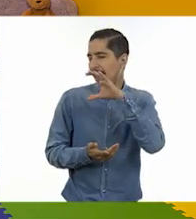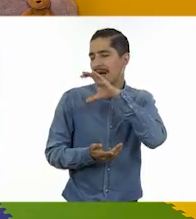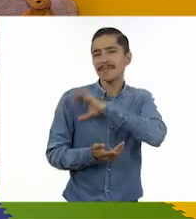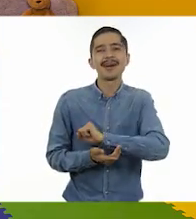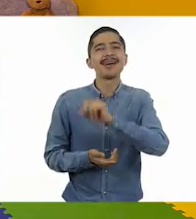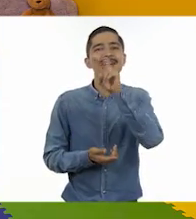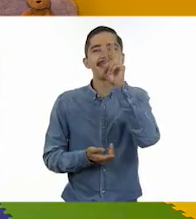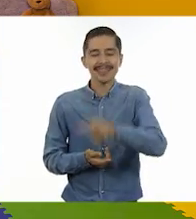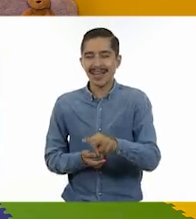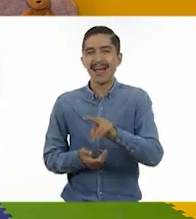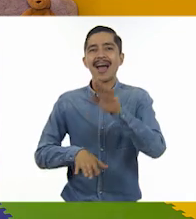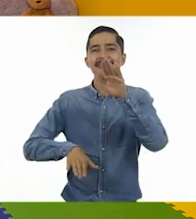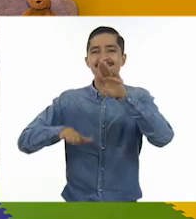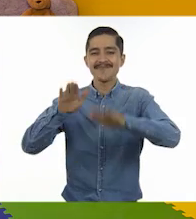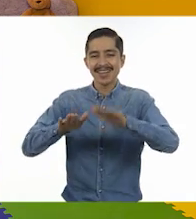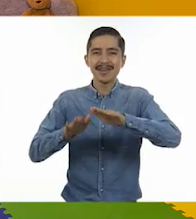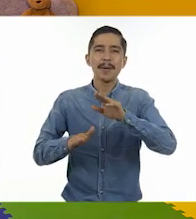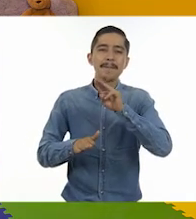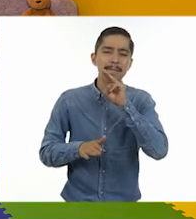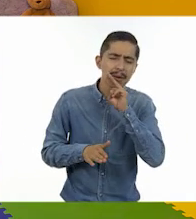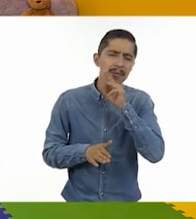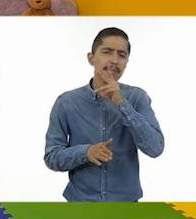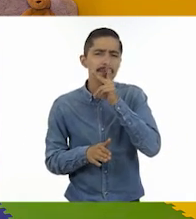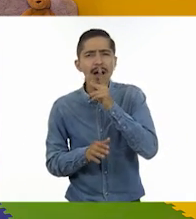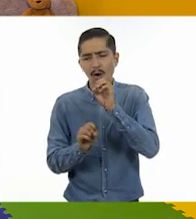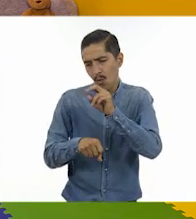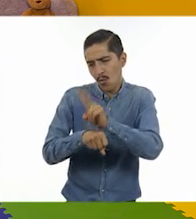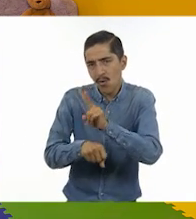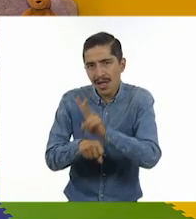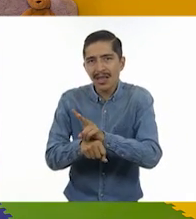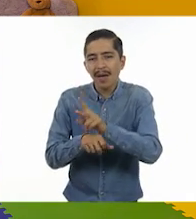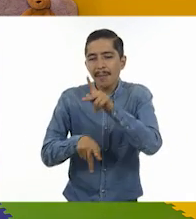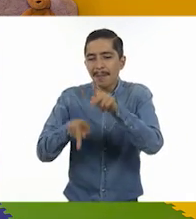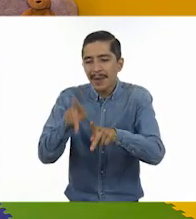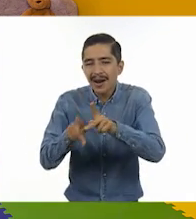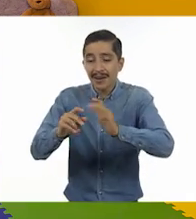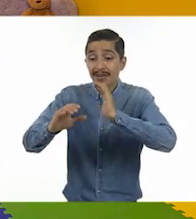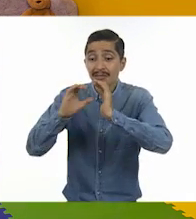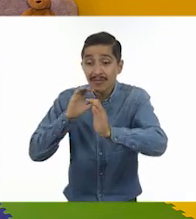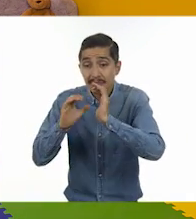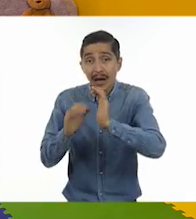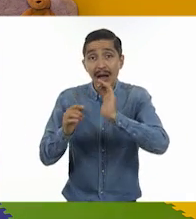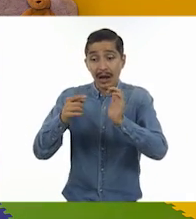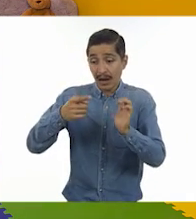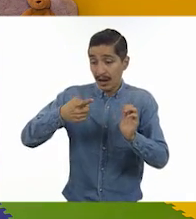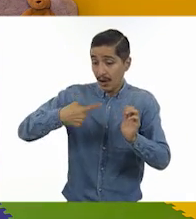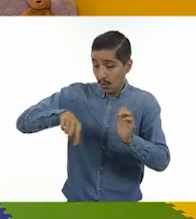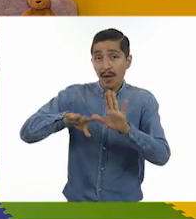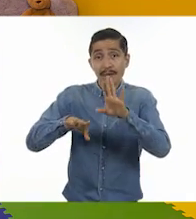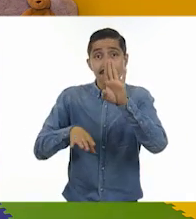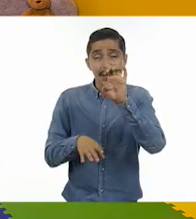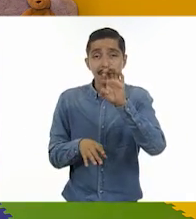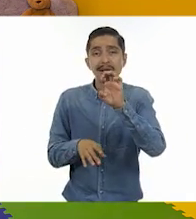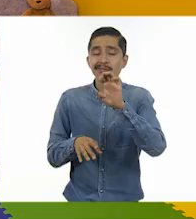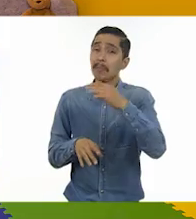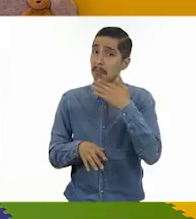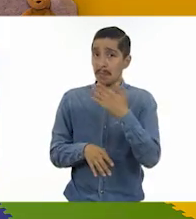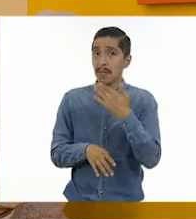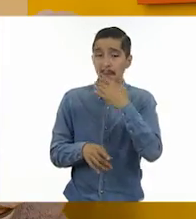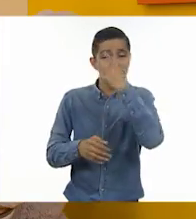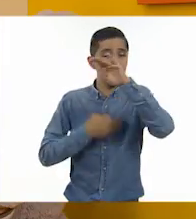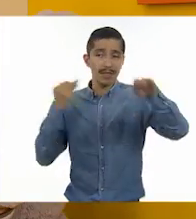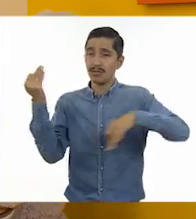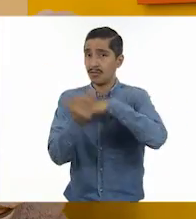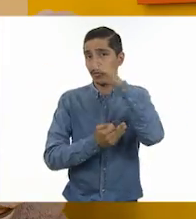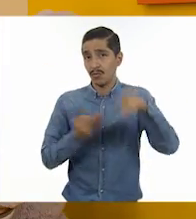ese instinto que a veces tenemos madres, padres y cuidadores de hablarles y comunicarnos con nuestros bebés es bueno para todas y